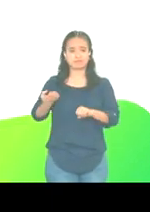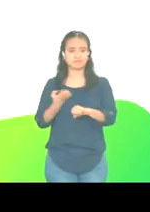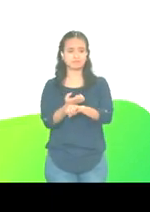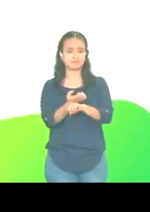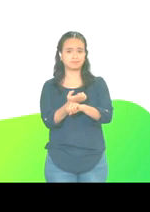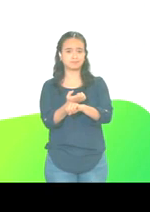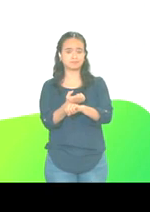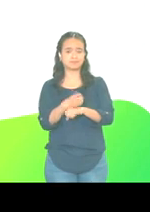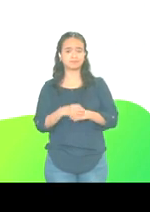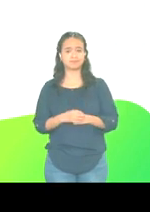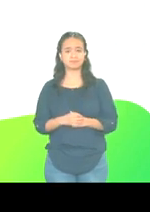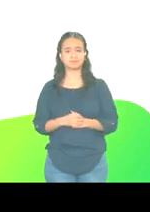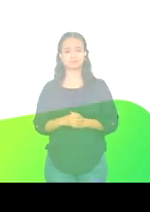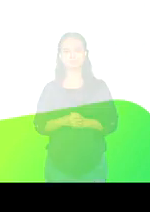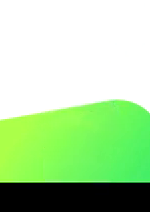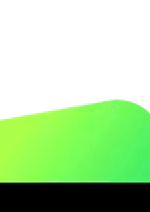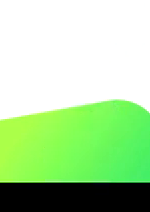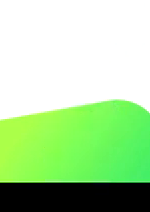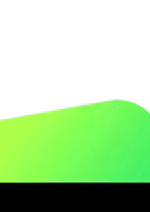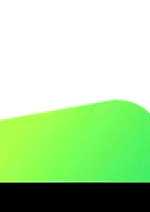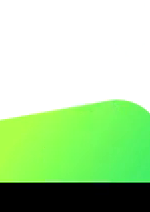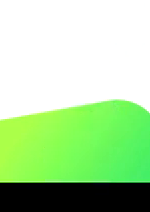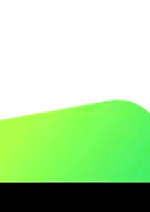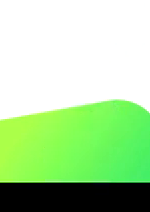juntos. Gobierno del Estado.